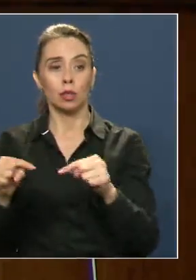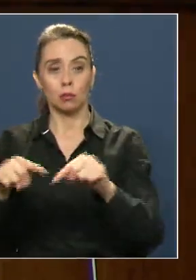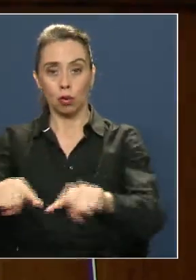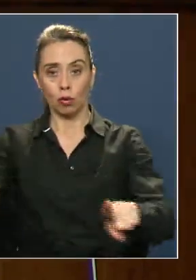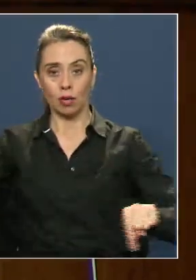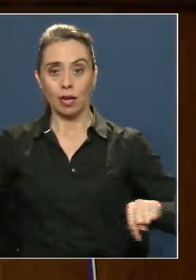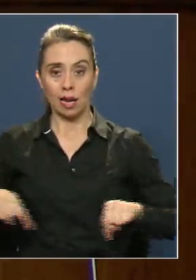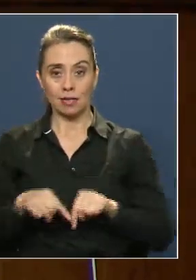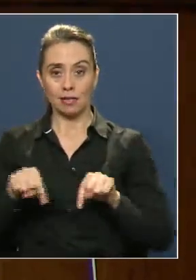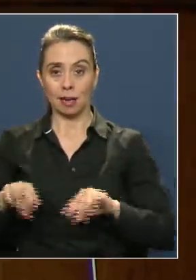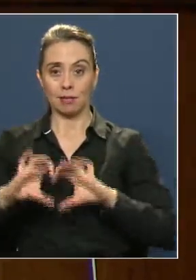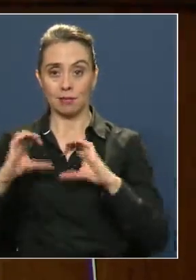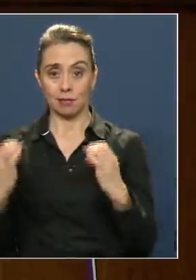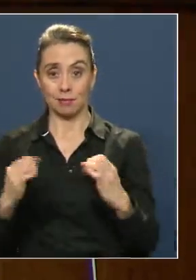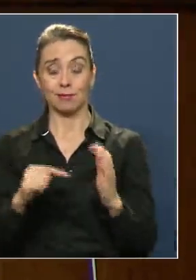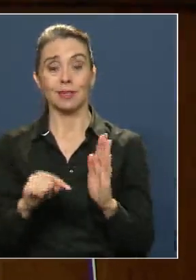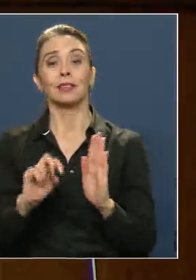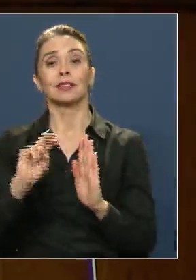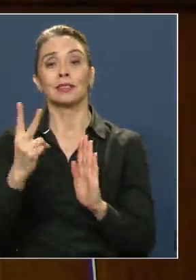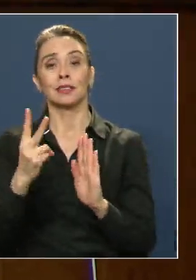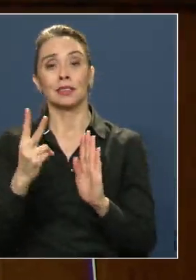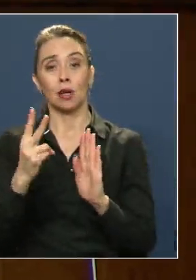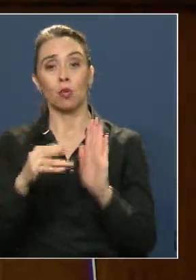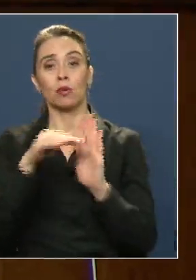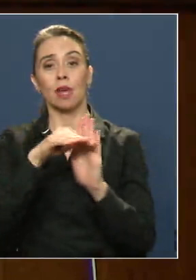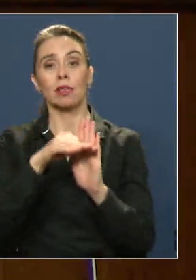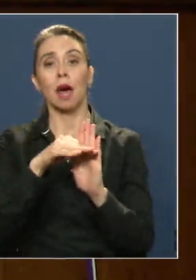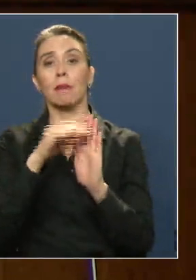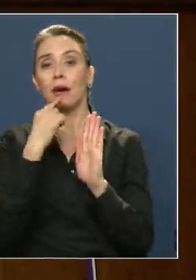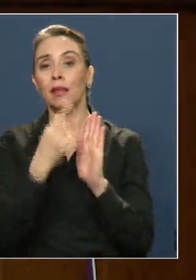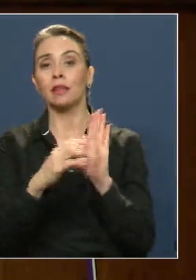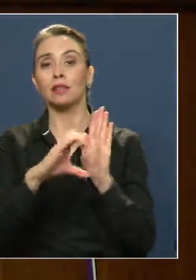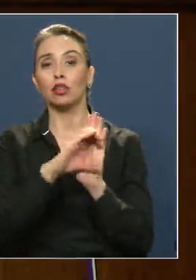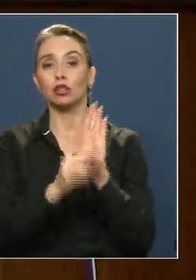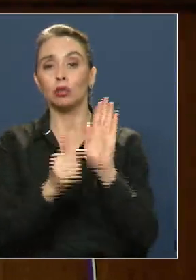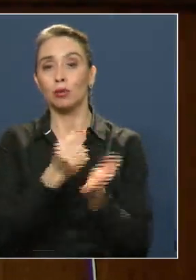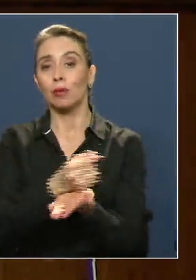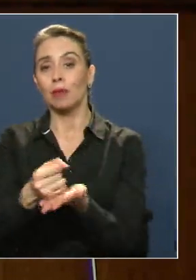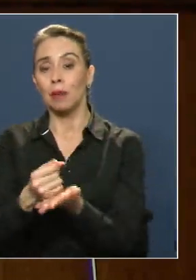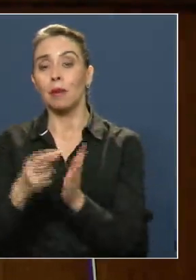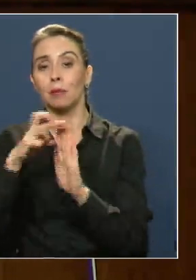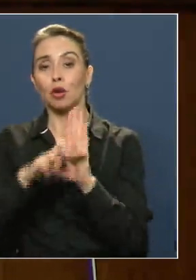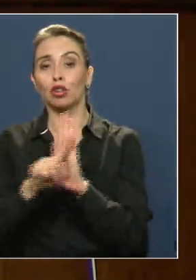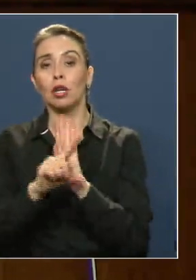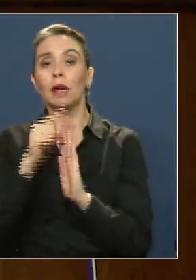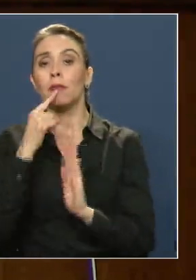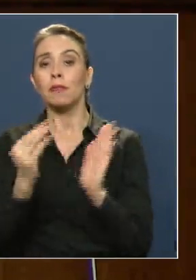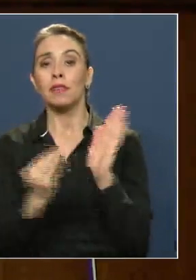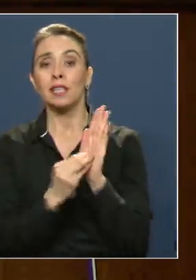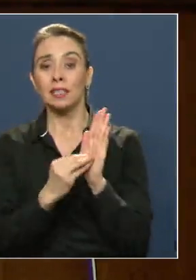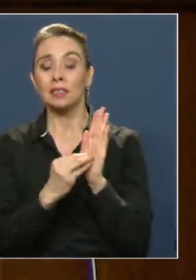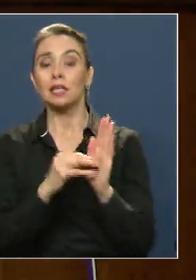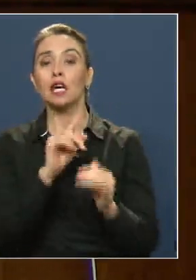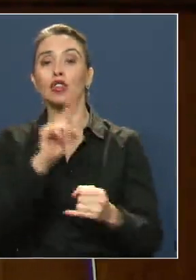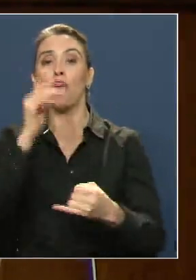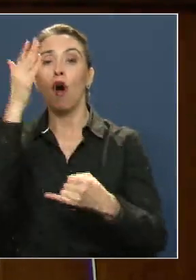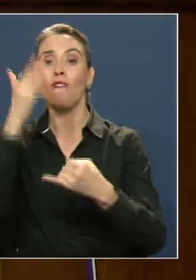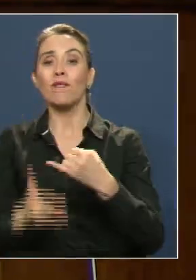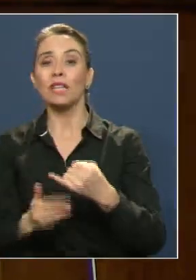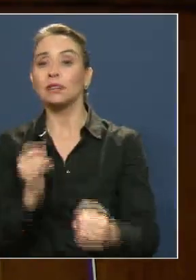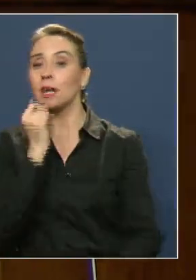sala, en segundo trámite constitucional, el proyecto de ley que declara imprescriptibles los delitos sexuales contra